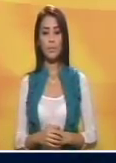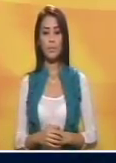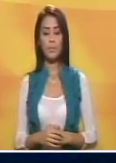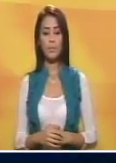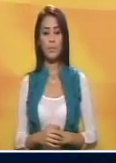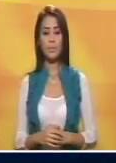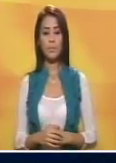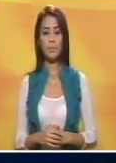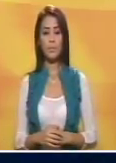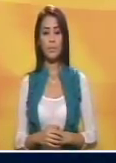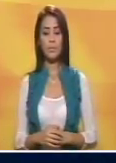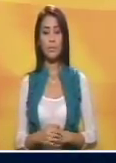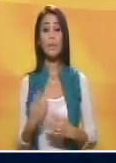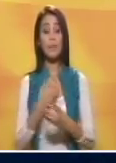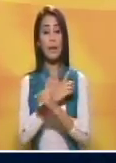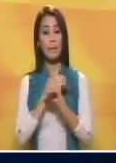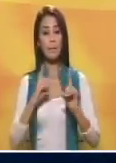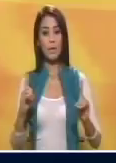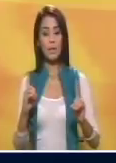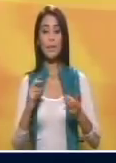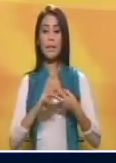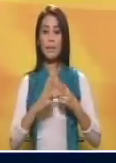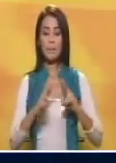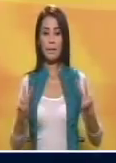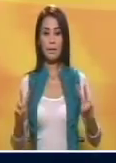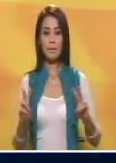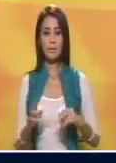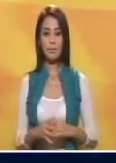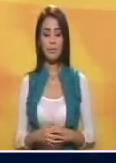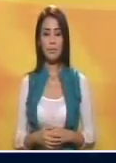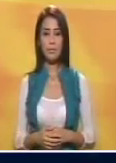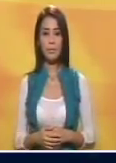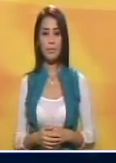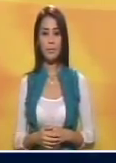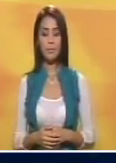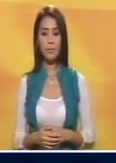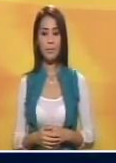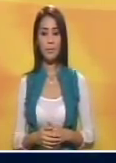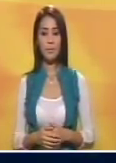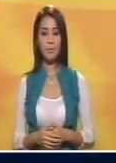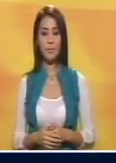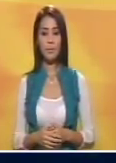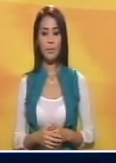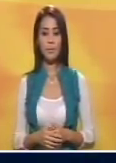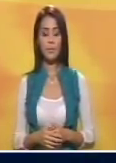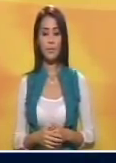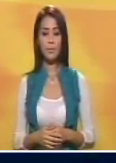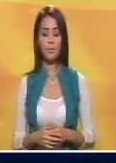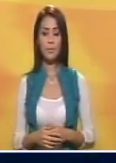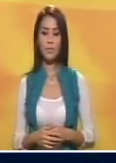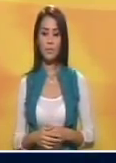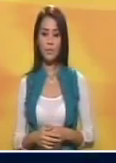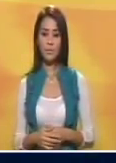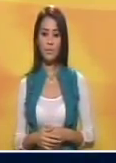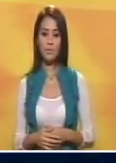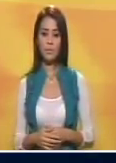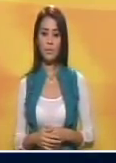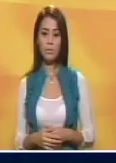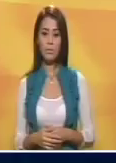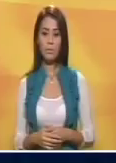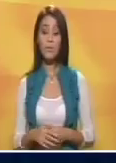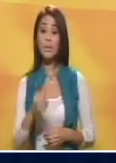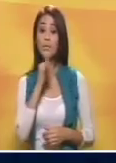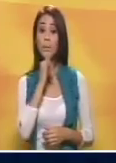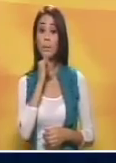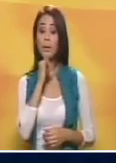de la democracia y la paz que tanto anhela este país. Le